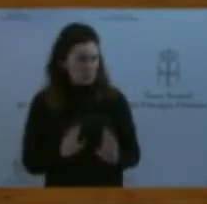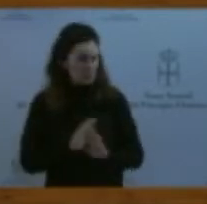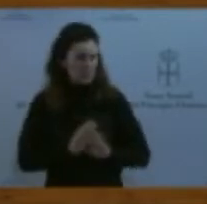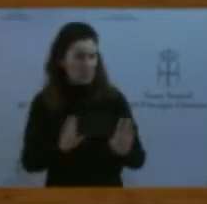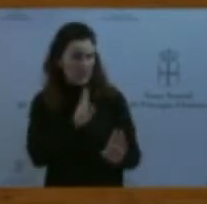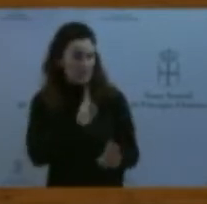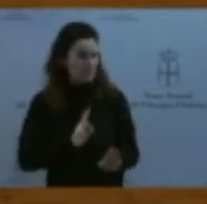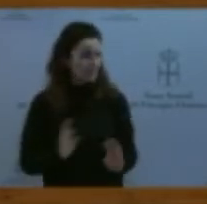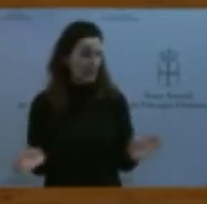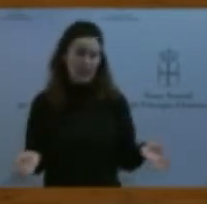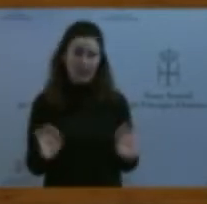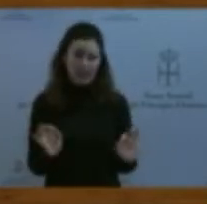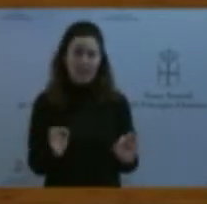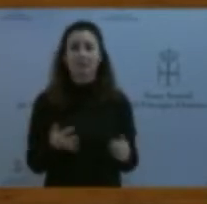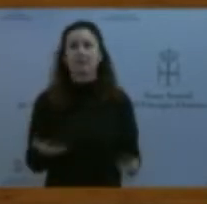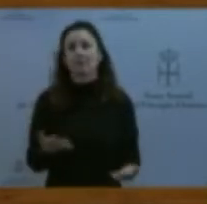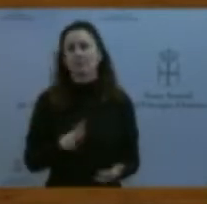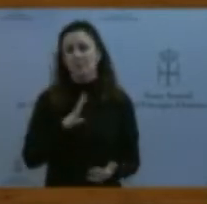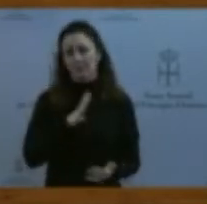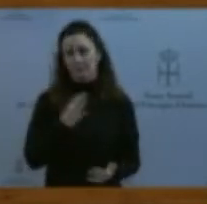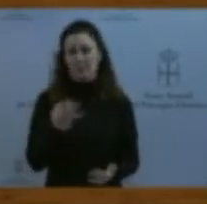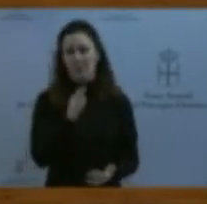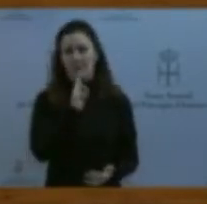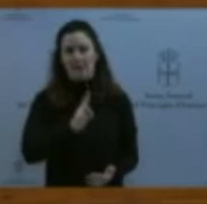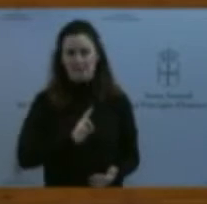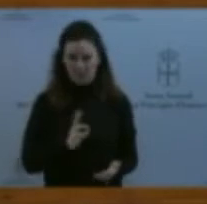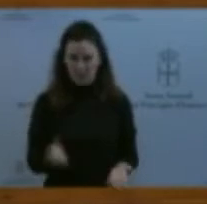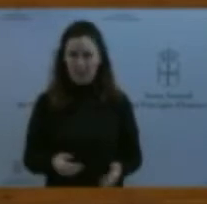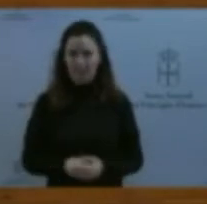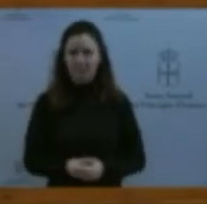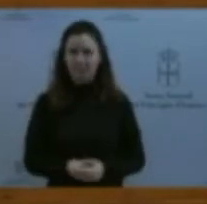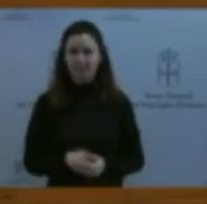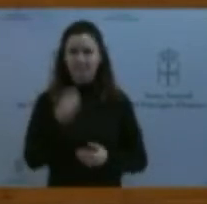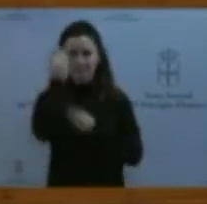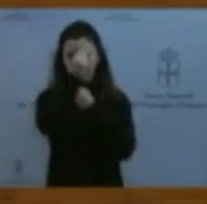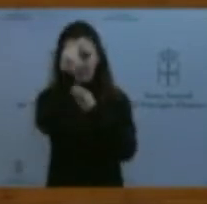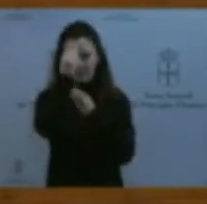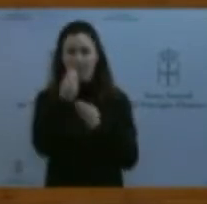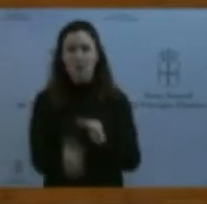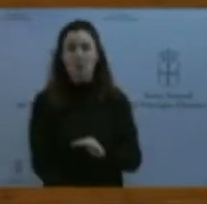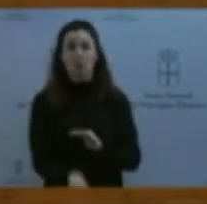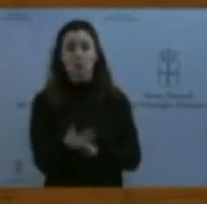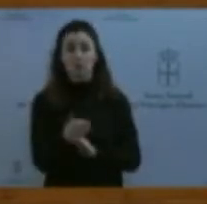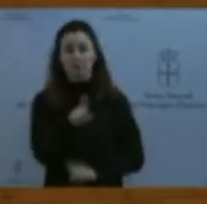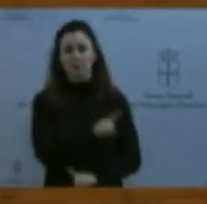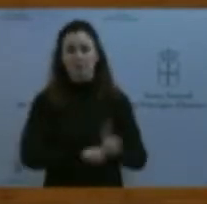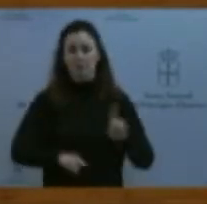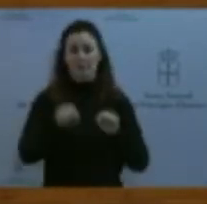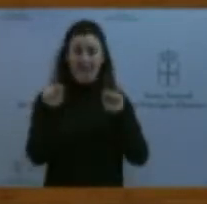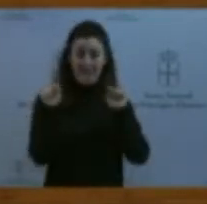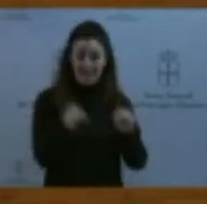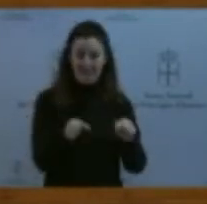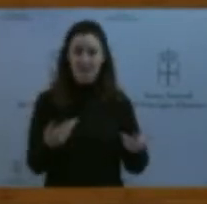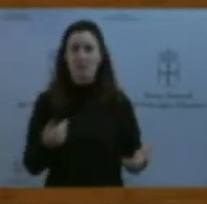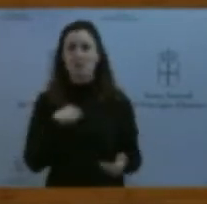que usted contestara y que creo que es donde está la raíz del problema al final. Yo le he preguntado y usted no me ha dicho si tenemos un plan de